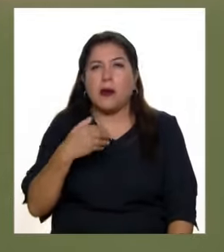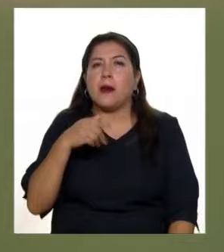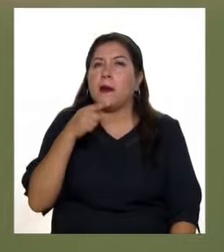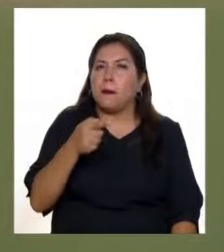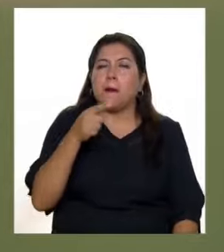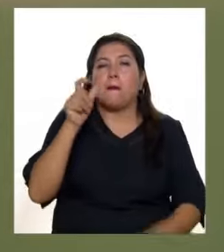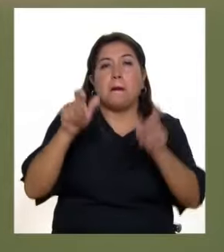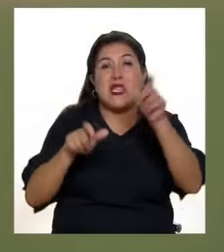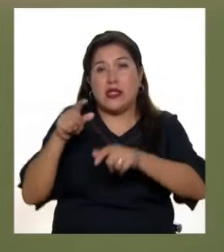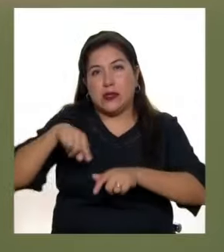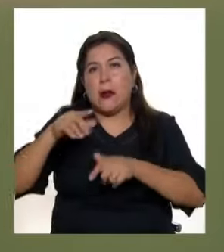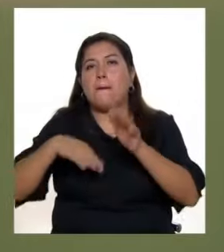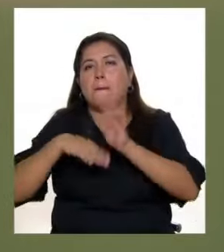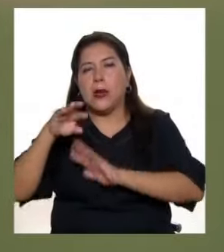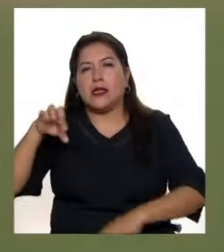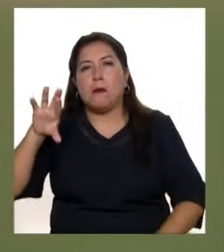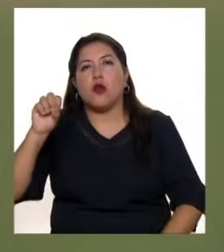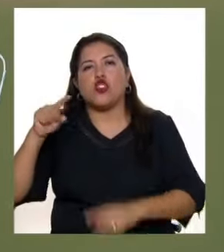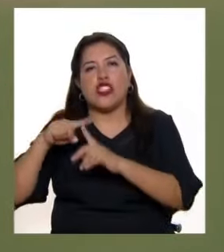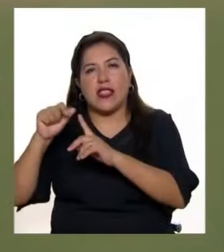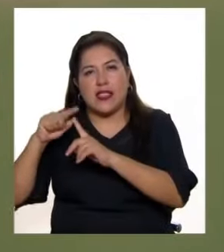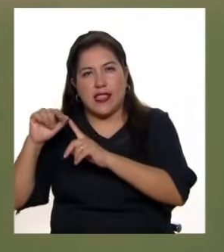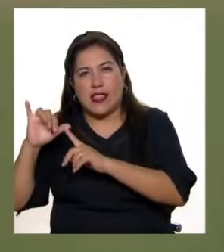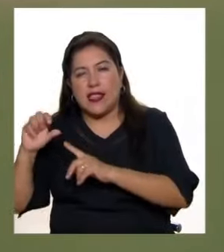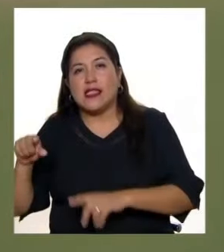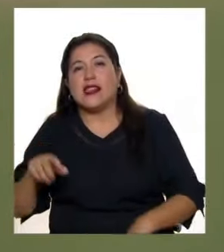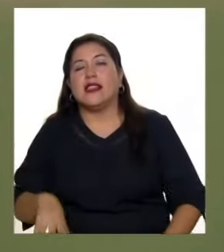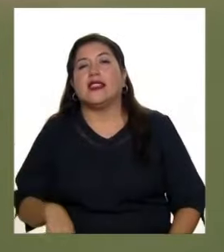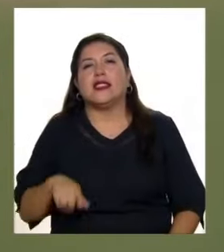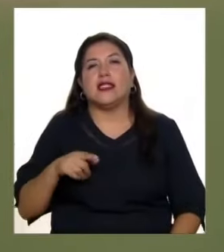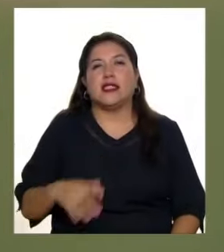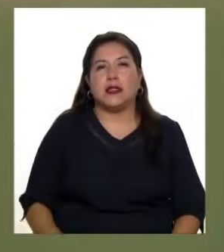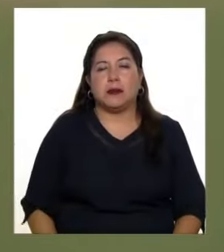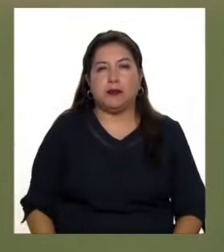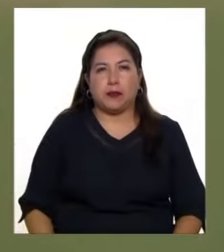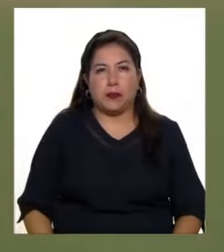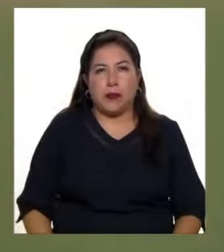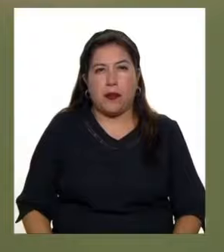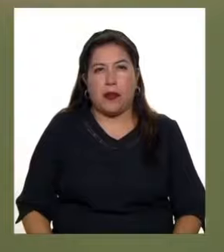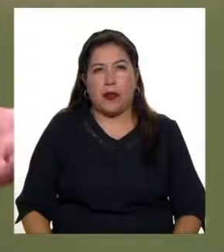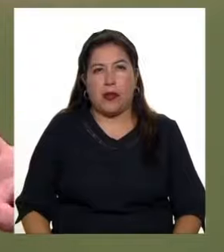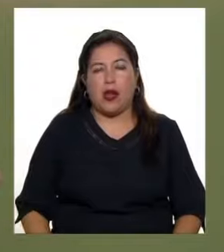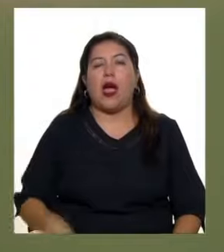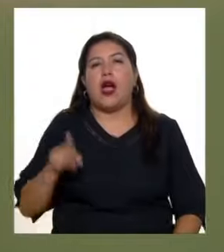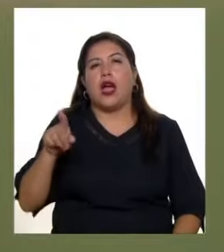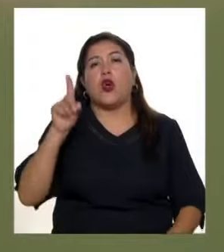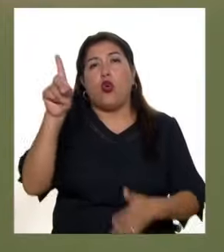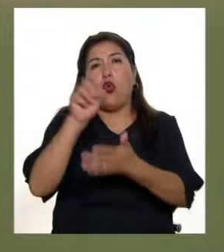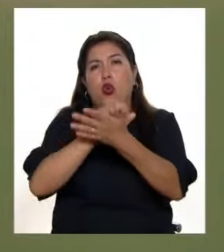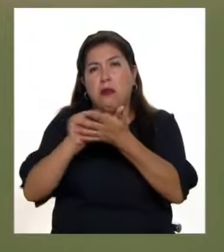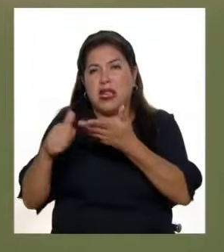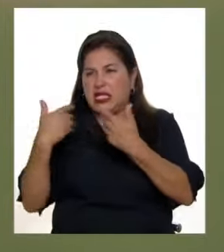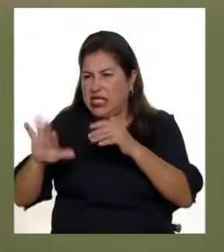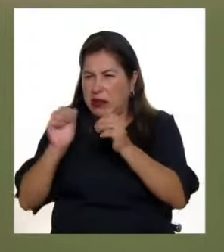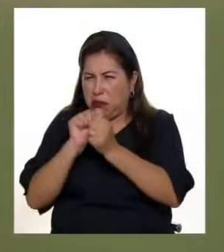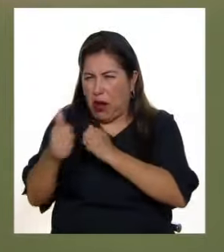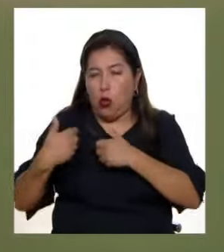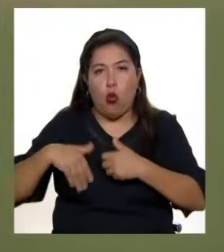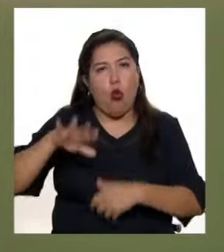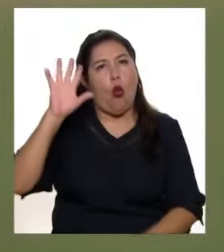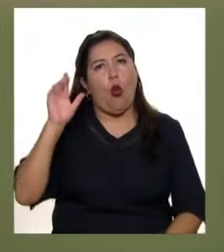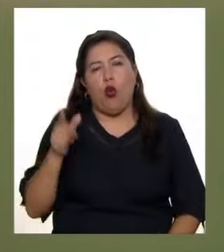son prostatitis subagudas o crónicas. Ojo que le llamamos crónicas cuando ya tienen una evolución de más de un mes. Algunos pacientes tienen